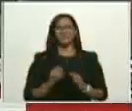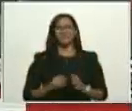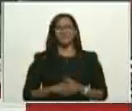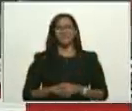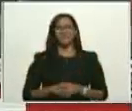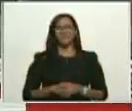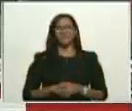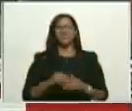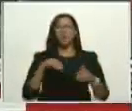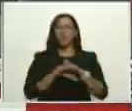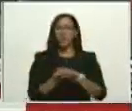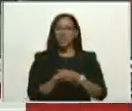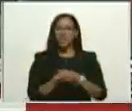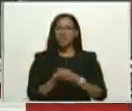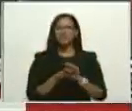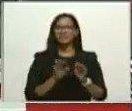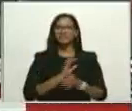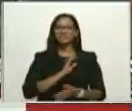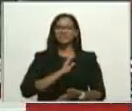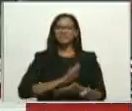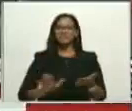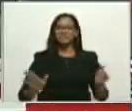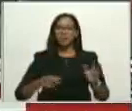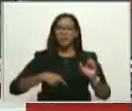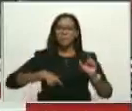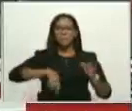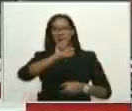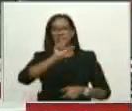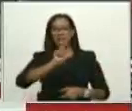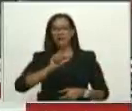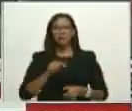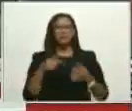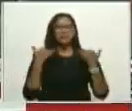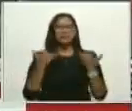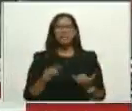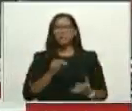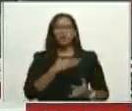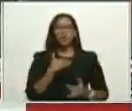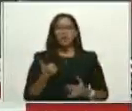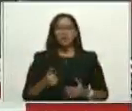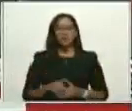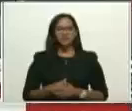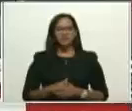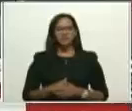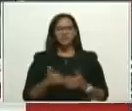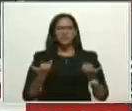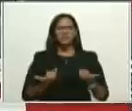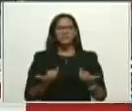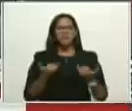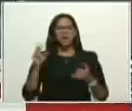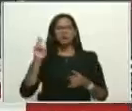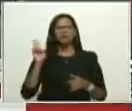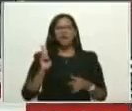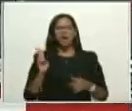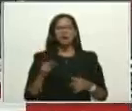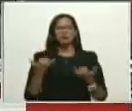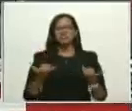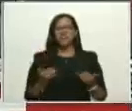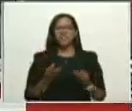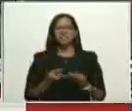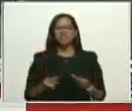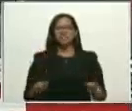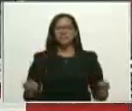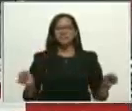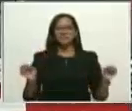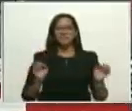Lo escondieron. Lo patearon. Ya no le sirve. Ya lo usaron. Ya se les quemó. Ya